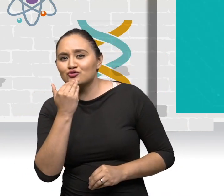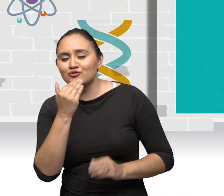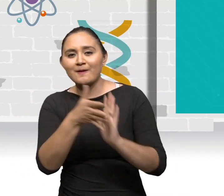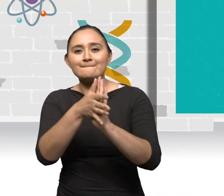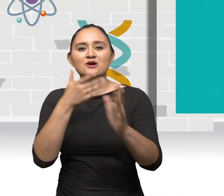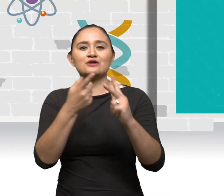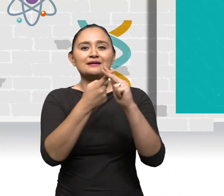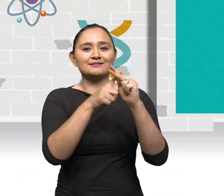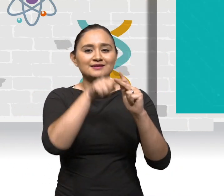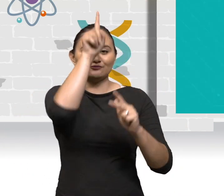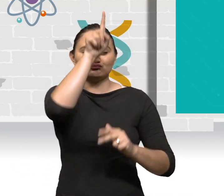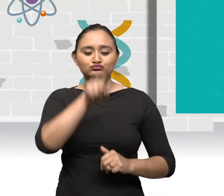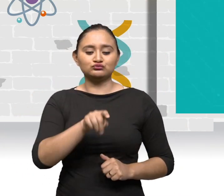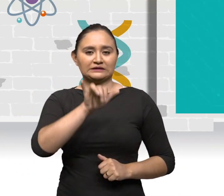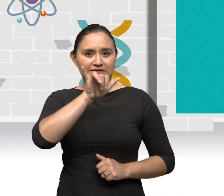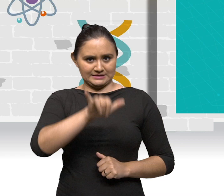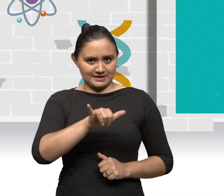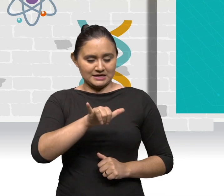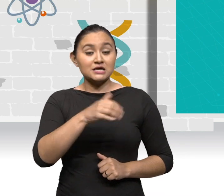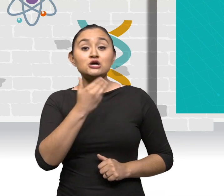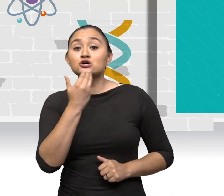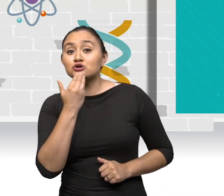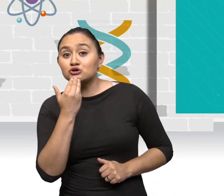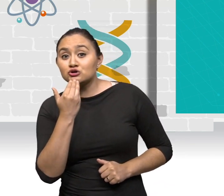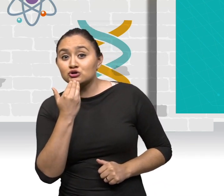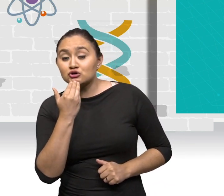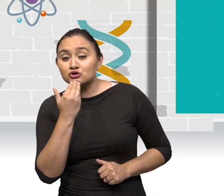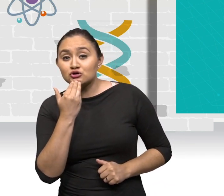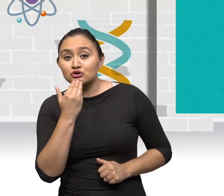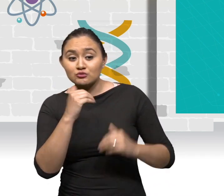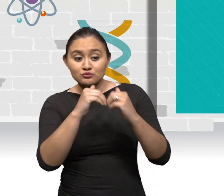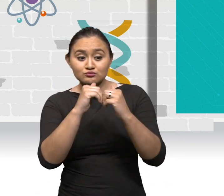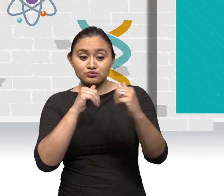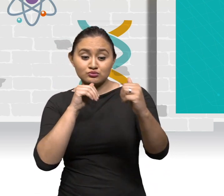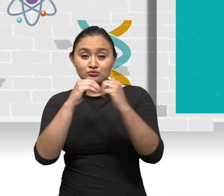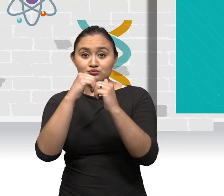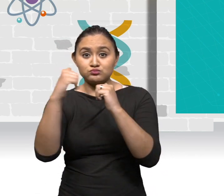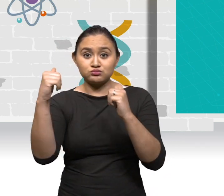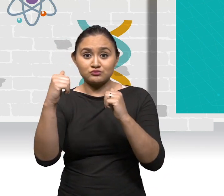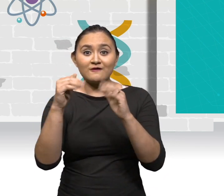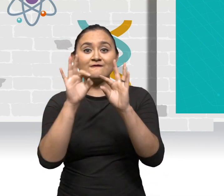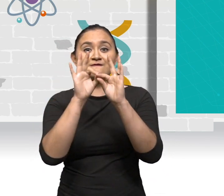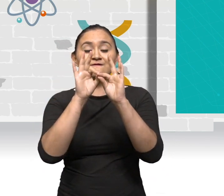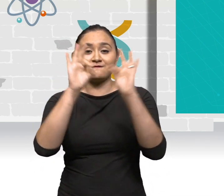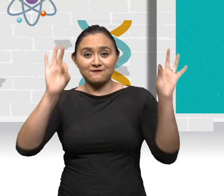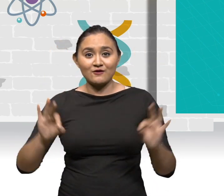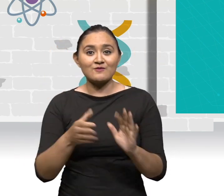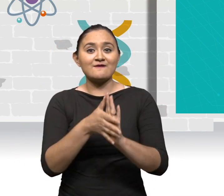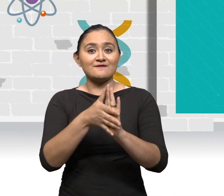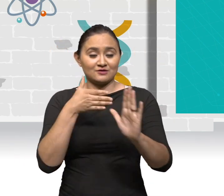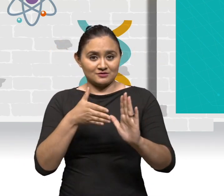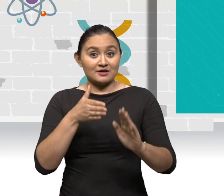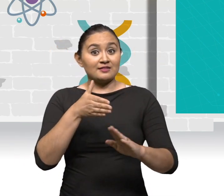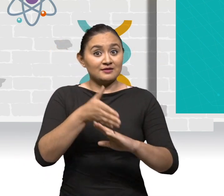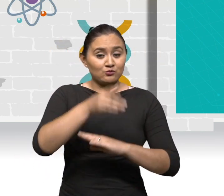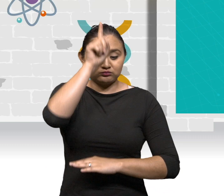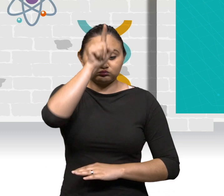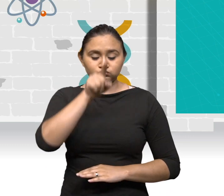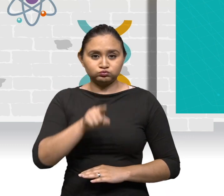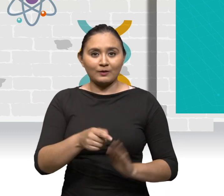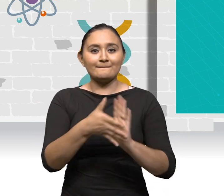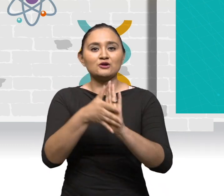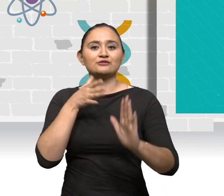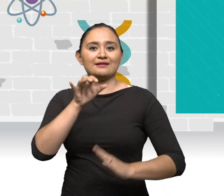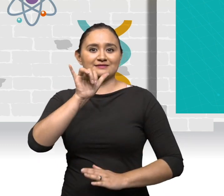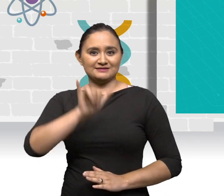saber cuál es la velocidad inicial en Y, lo cual se logra haciendo una descomposición de velocidades. Luego calculamos la velocidad